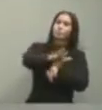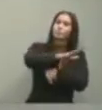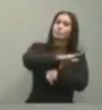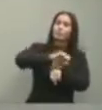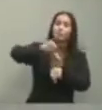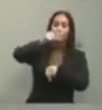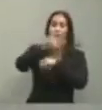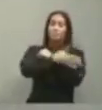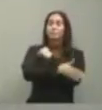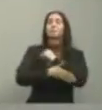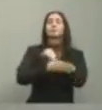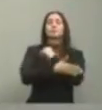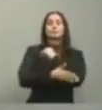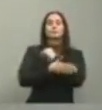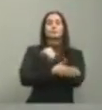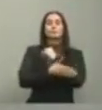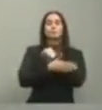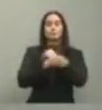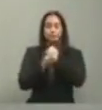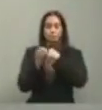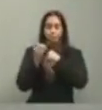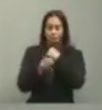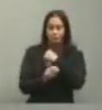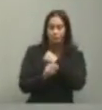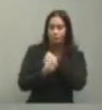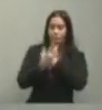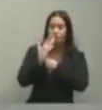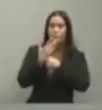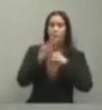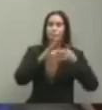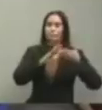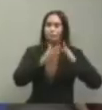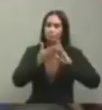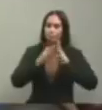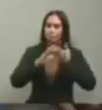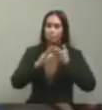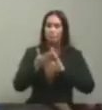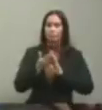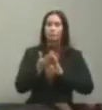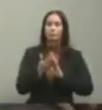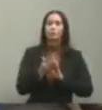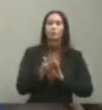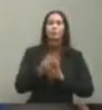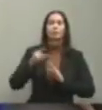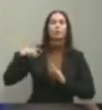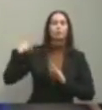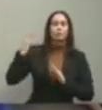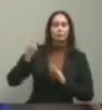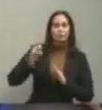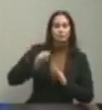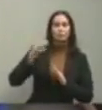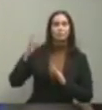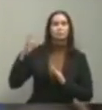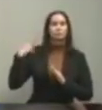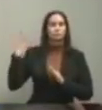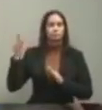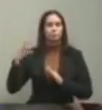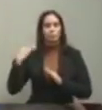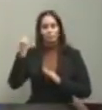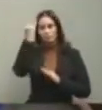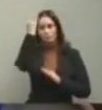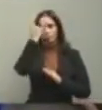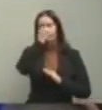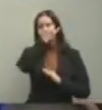los otros países donde tienen transmisión local como españa francia italia